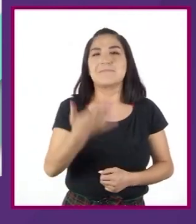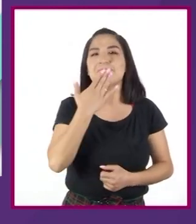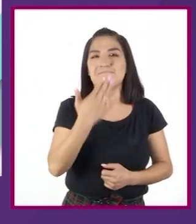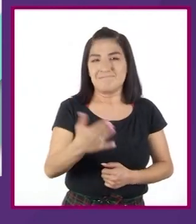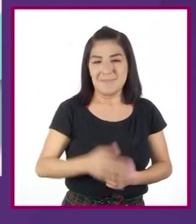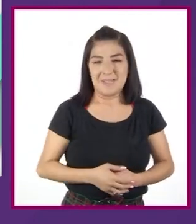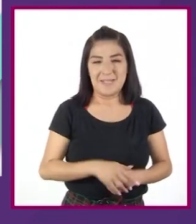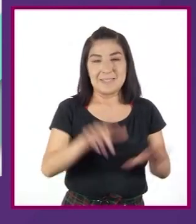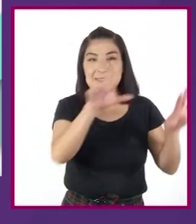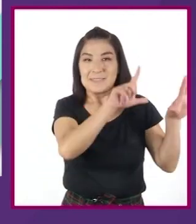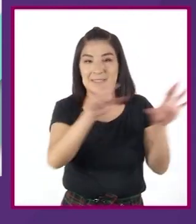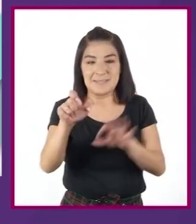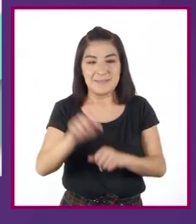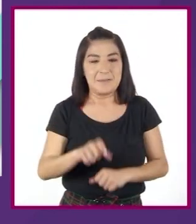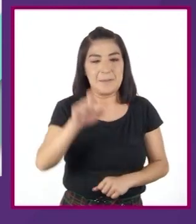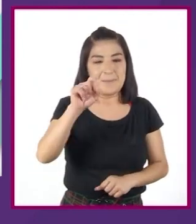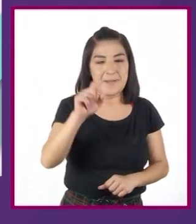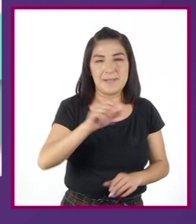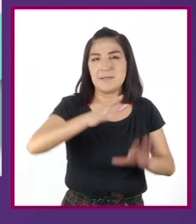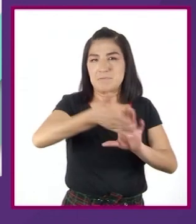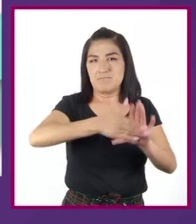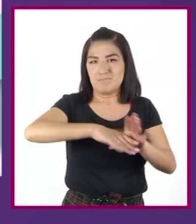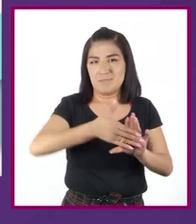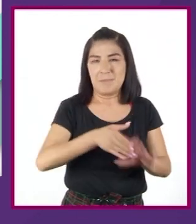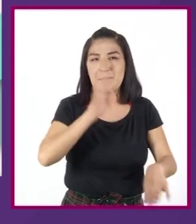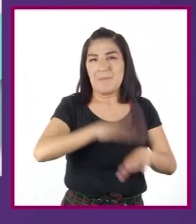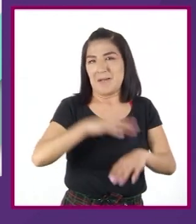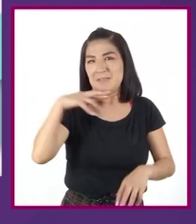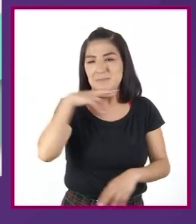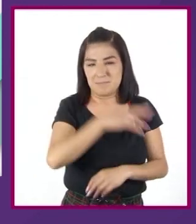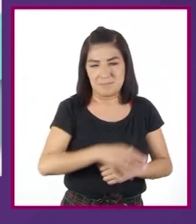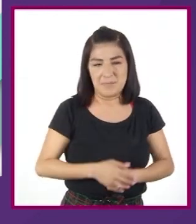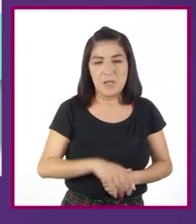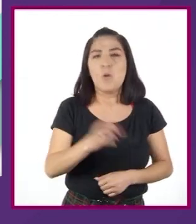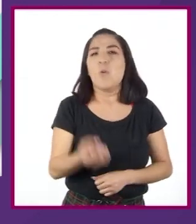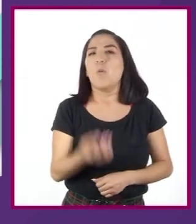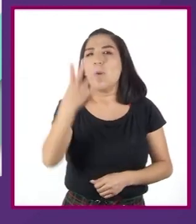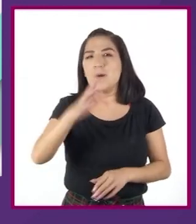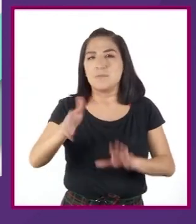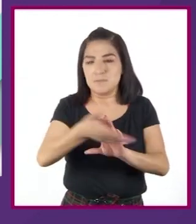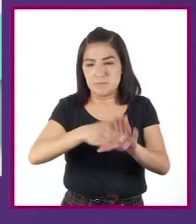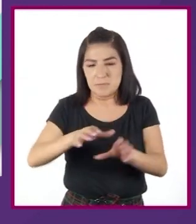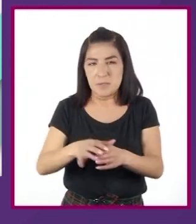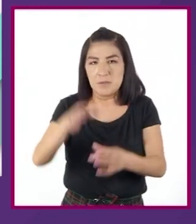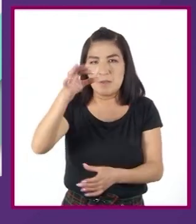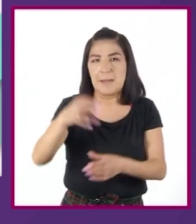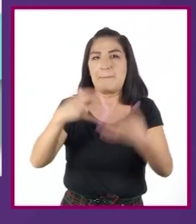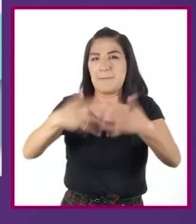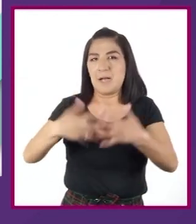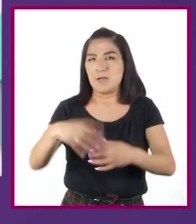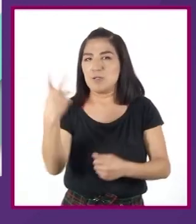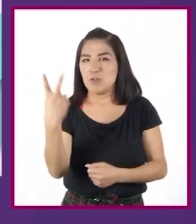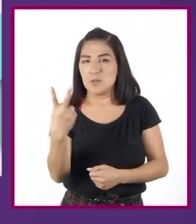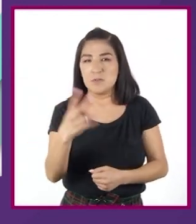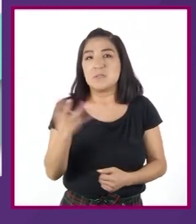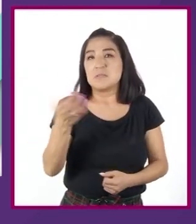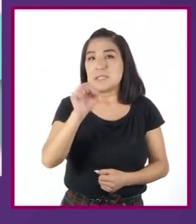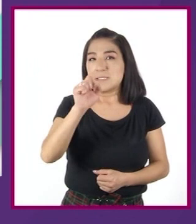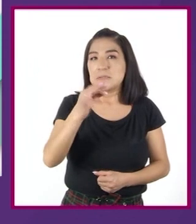bien, 720 botellas. ¿Cuántas botellas lava la máquina 2 en 60